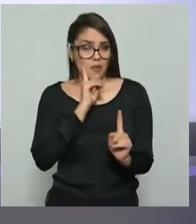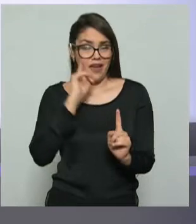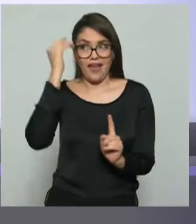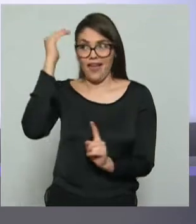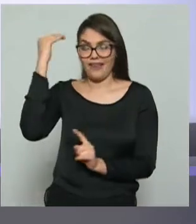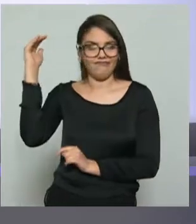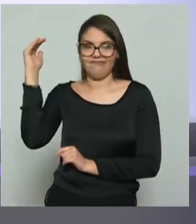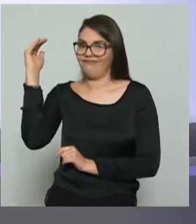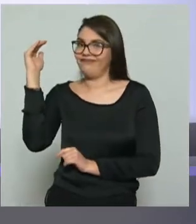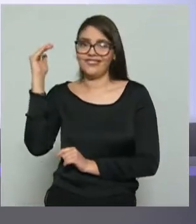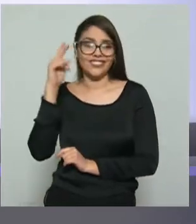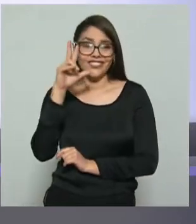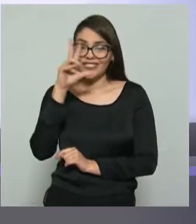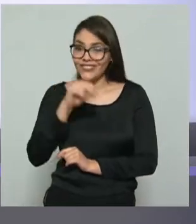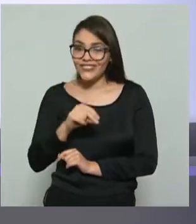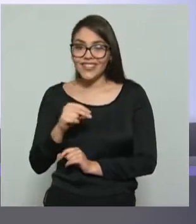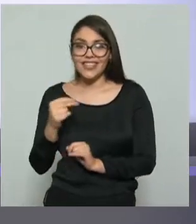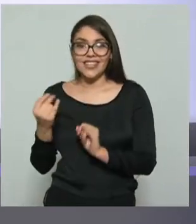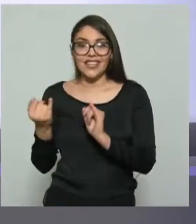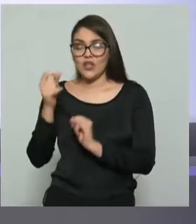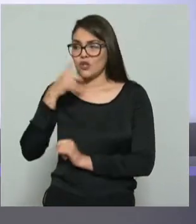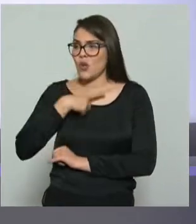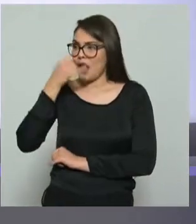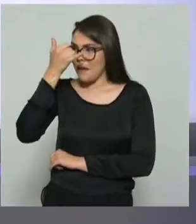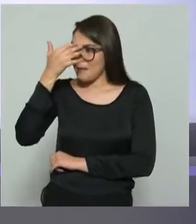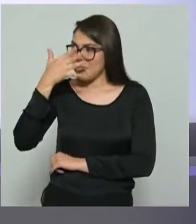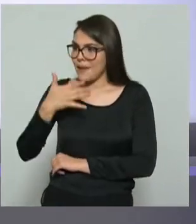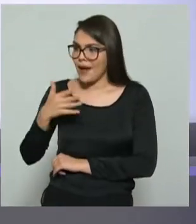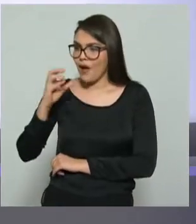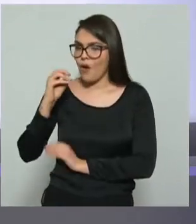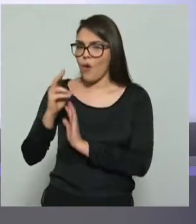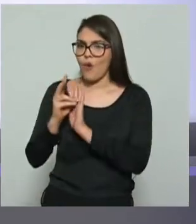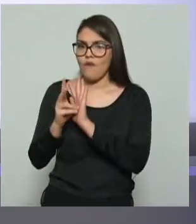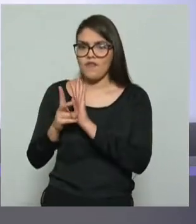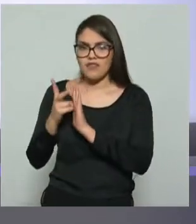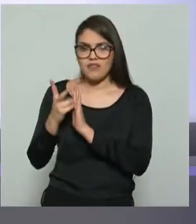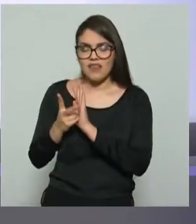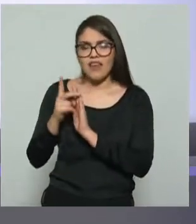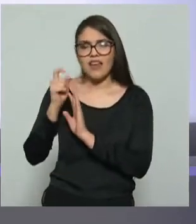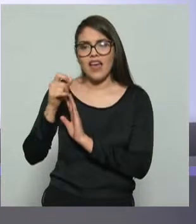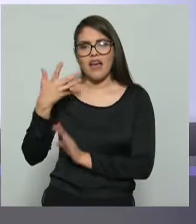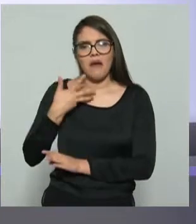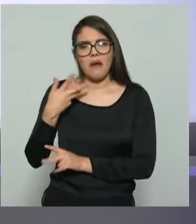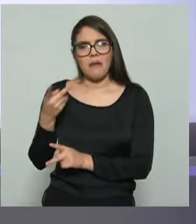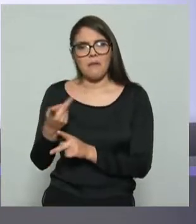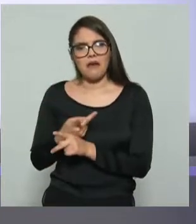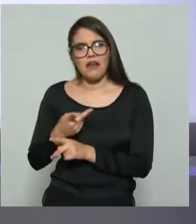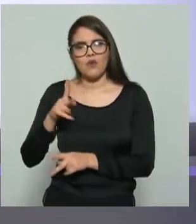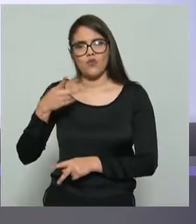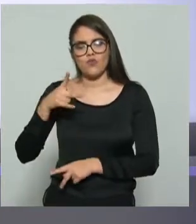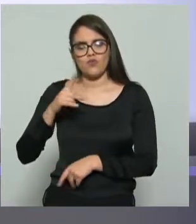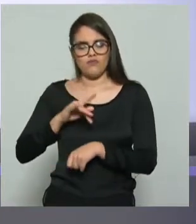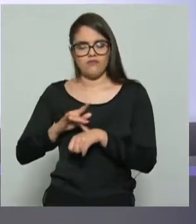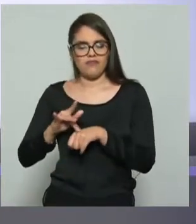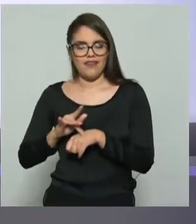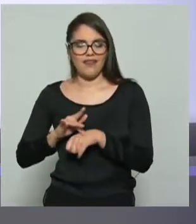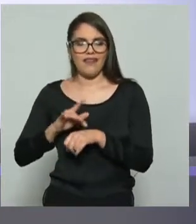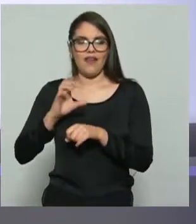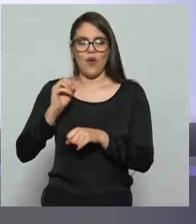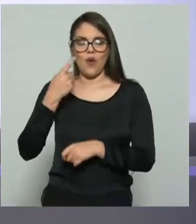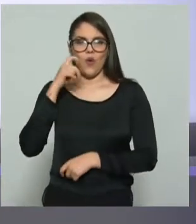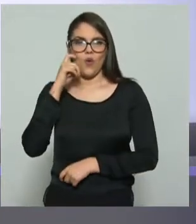como decíamos, no solamente son imágenes, como bien lo pusiste en la mesa, de contenido íntimo sin consentimiento proveniente de